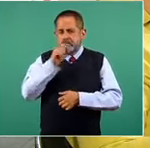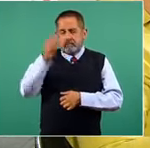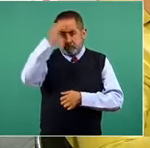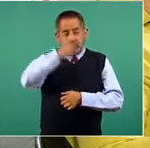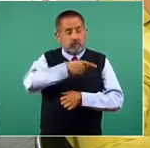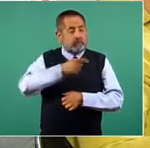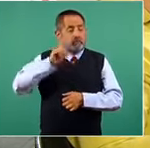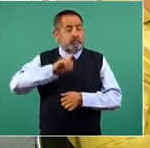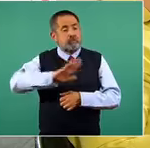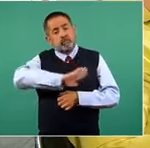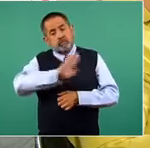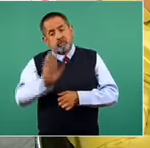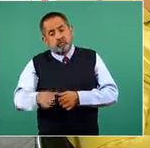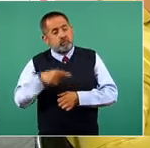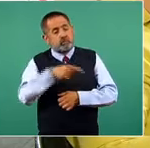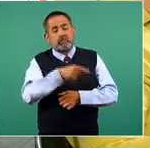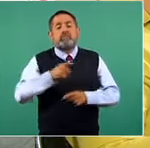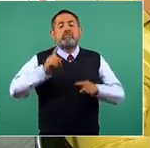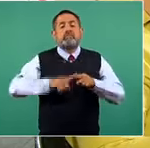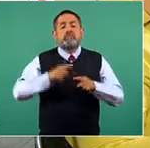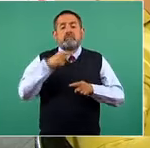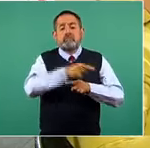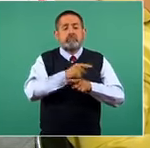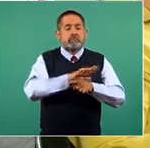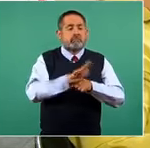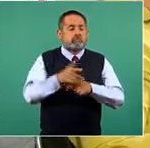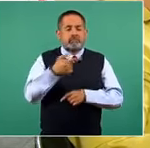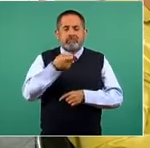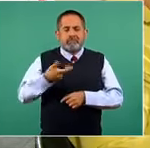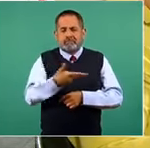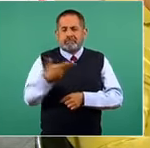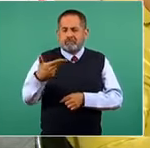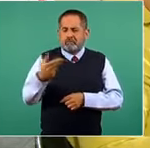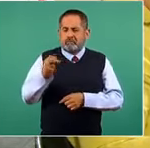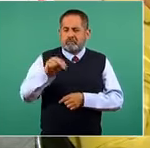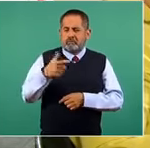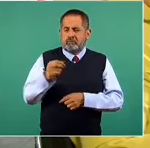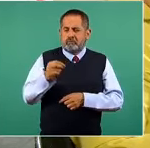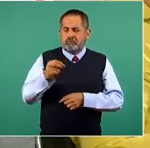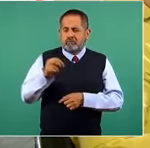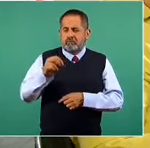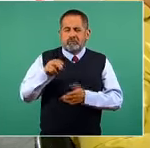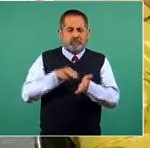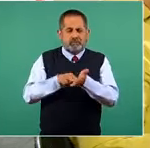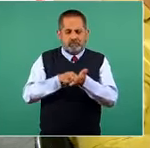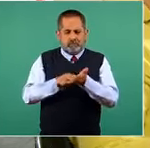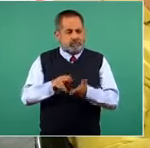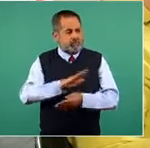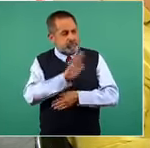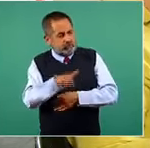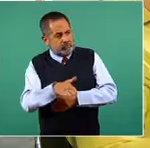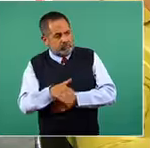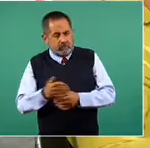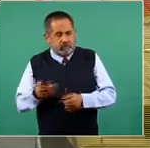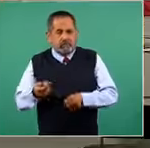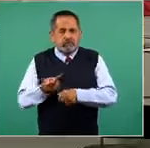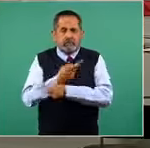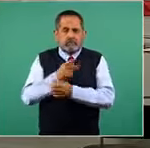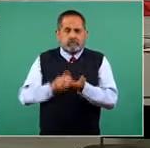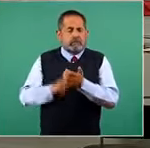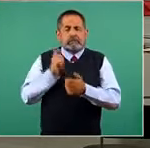la persona que fue detectada con el hongo negro. Si esto, bueno, ¿qué está